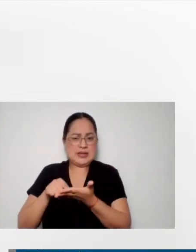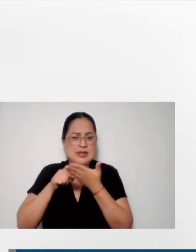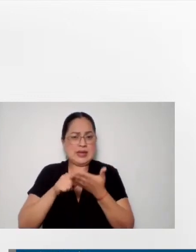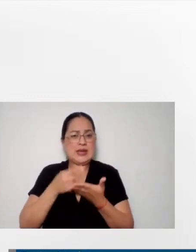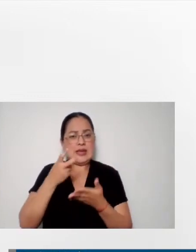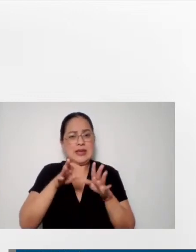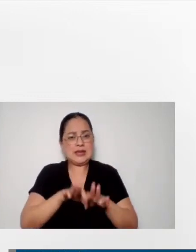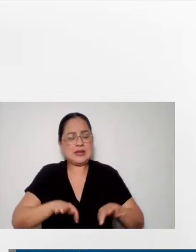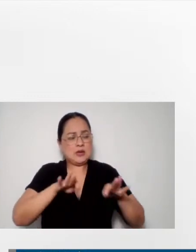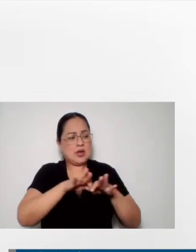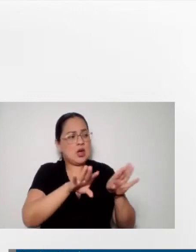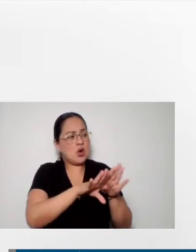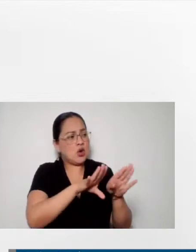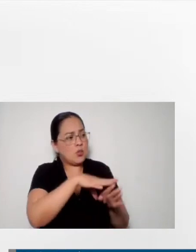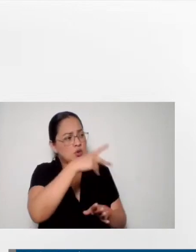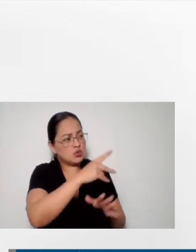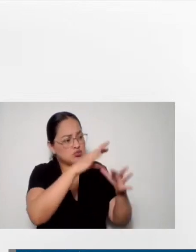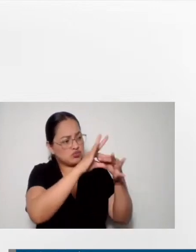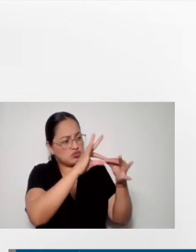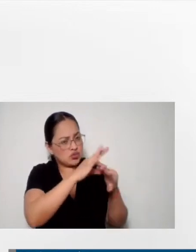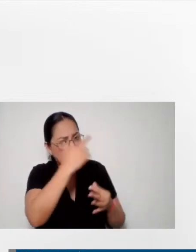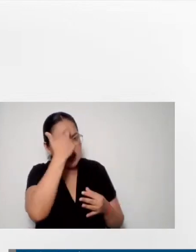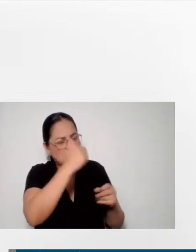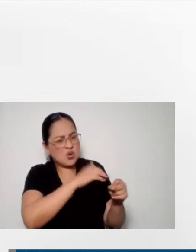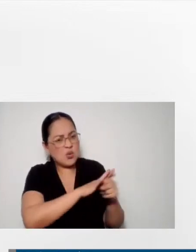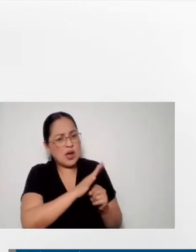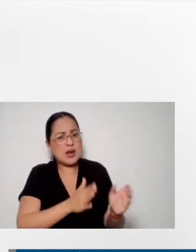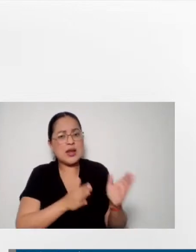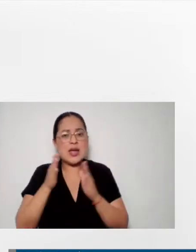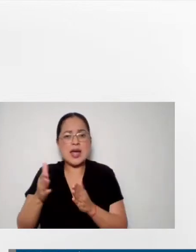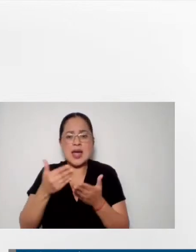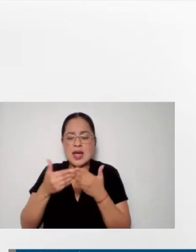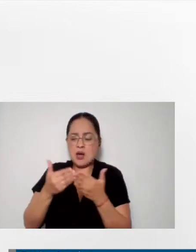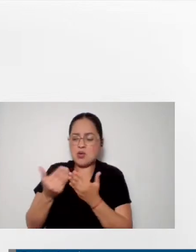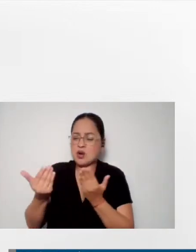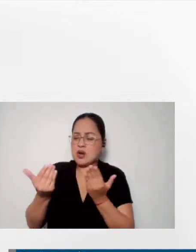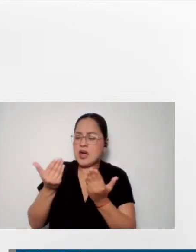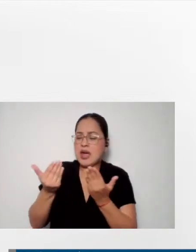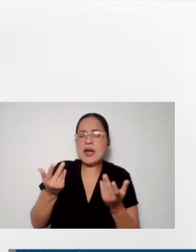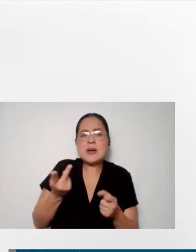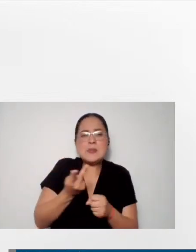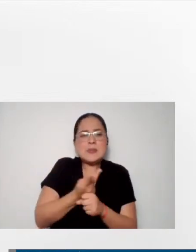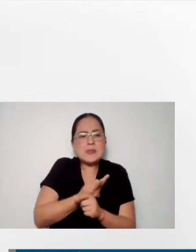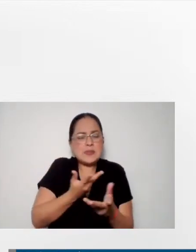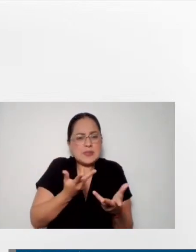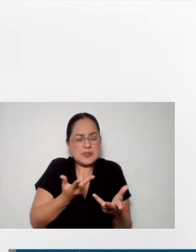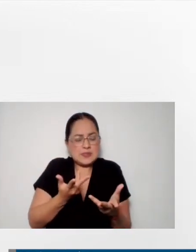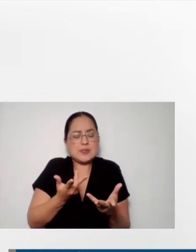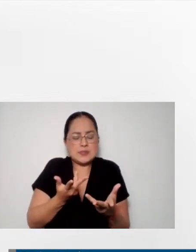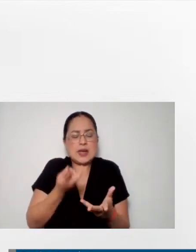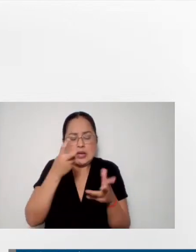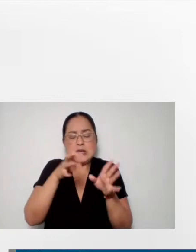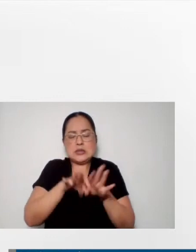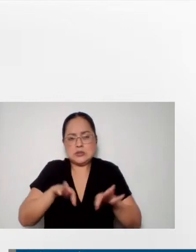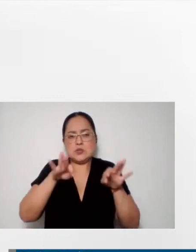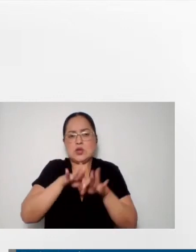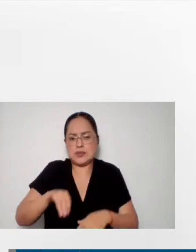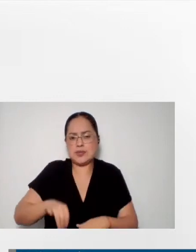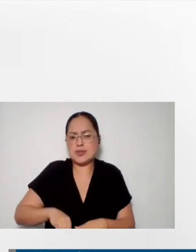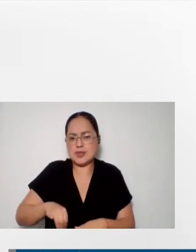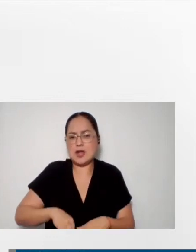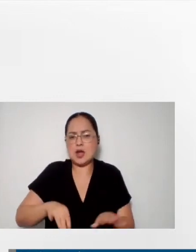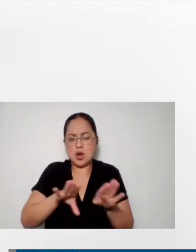las argumentaciones, pero además nos permite hacer la confrontación de los casos. Y eso creo que es muy,